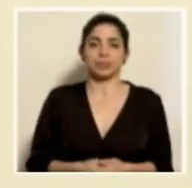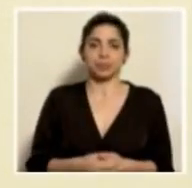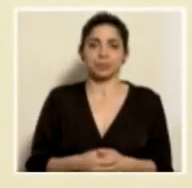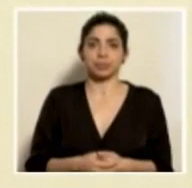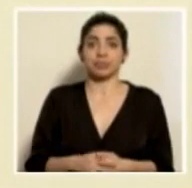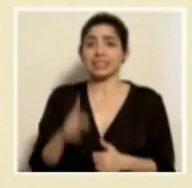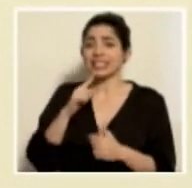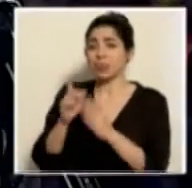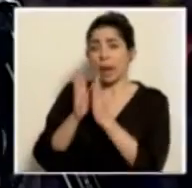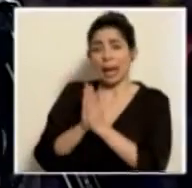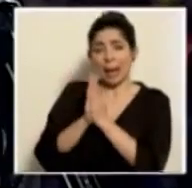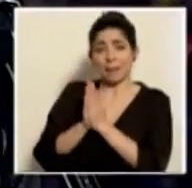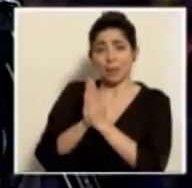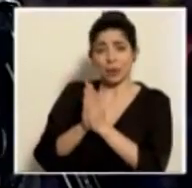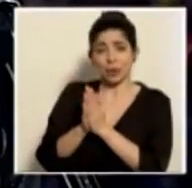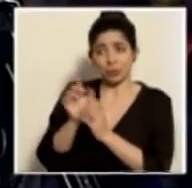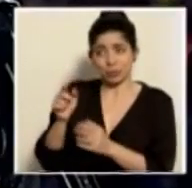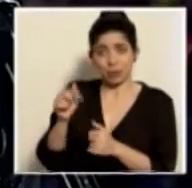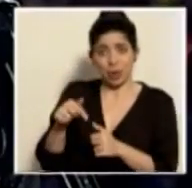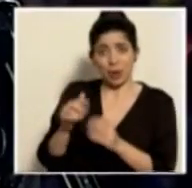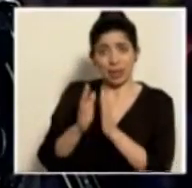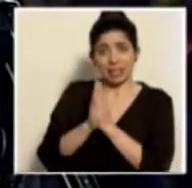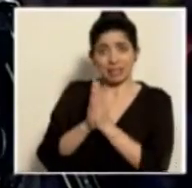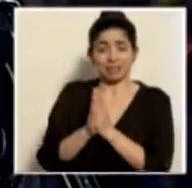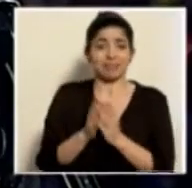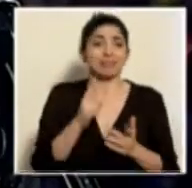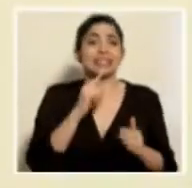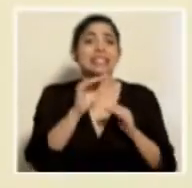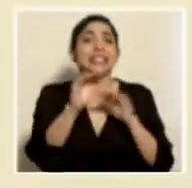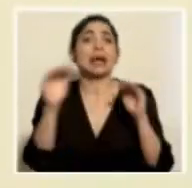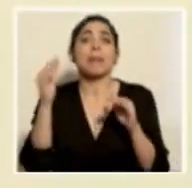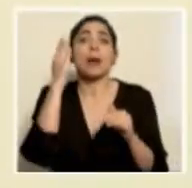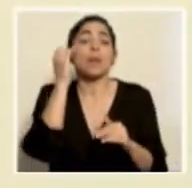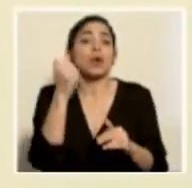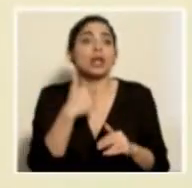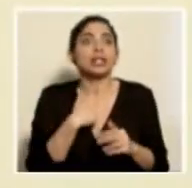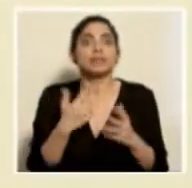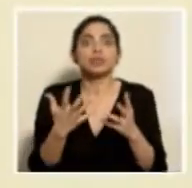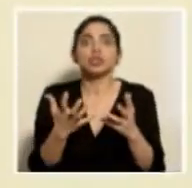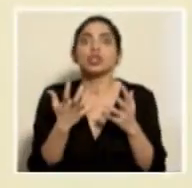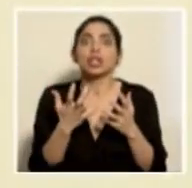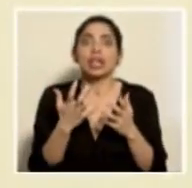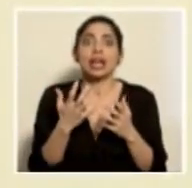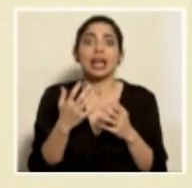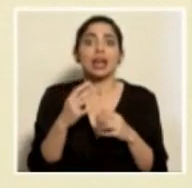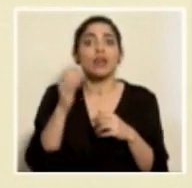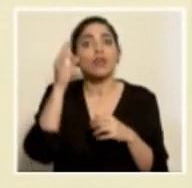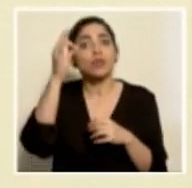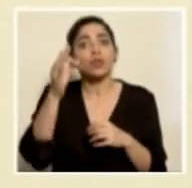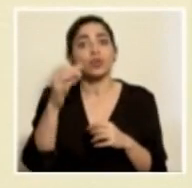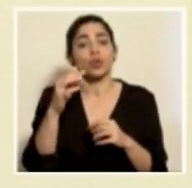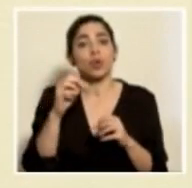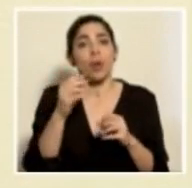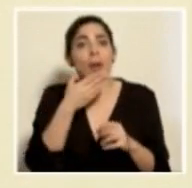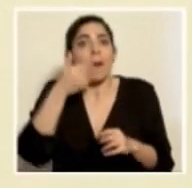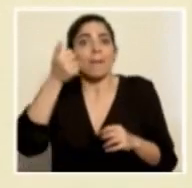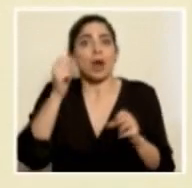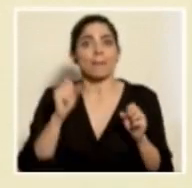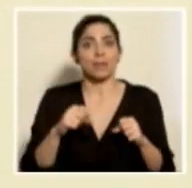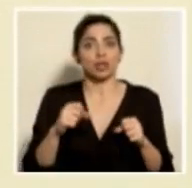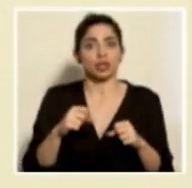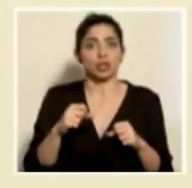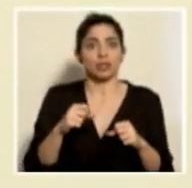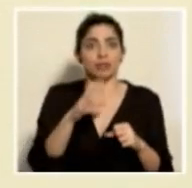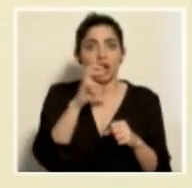Es un clamor, don Daniel, prácticamente lo suyo hoy. No, es un llamado porque yo quiero de verdad que salgamos lo mejor posible como costarricenses, como habitantes de